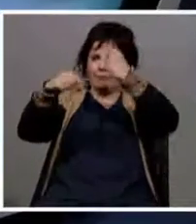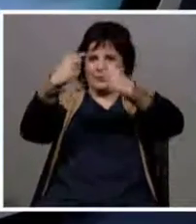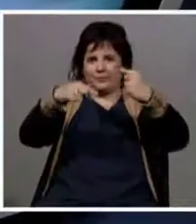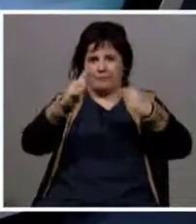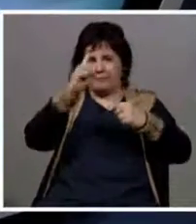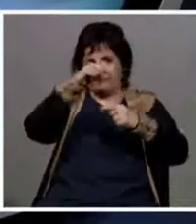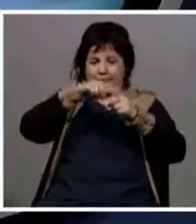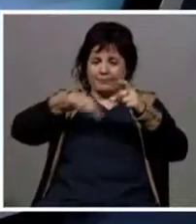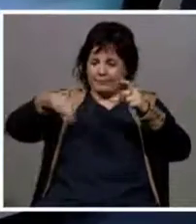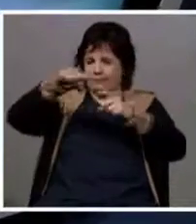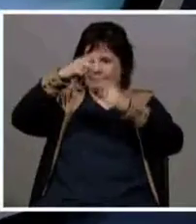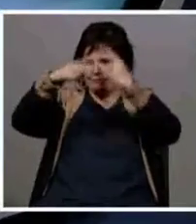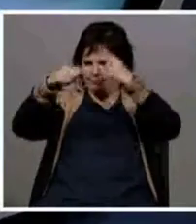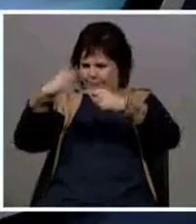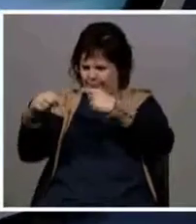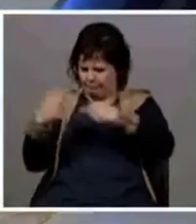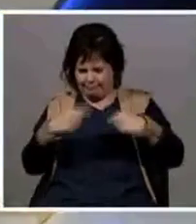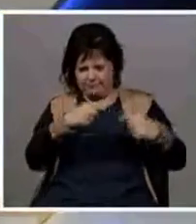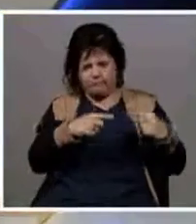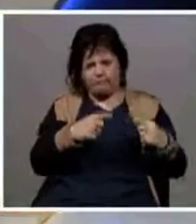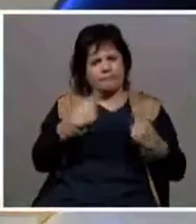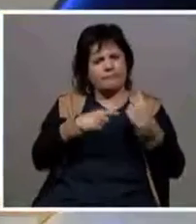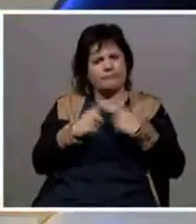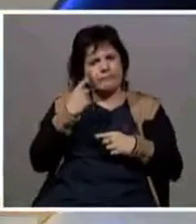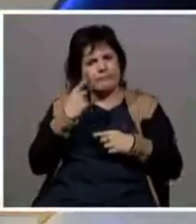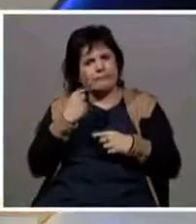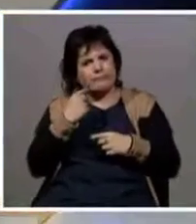entonces tenemos cifras que realmente son